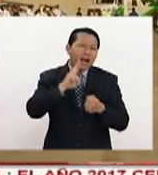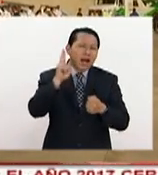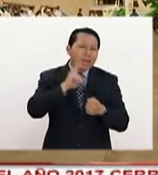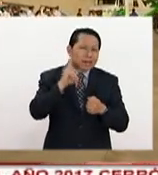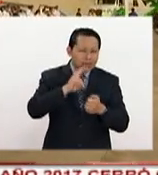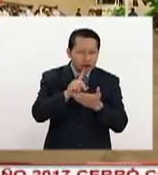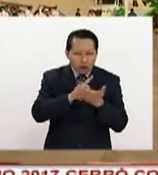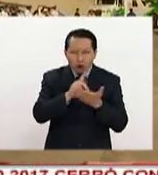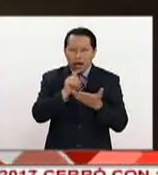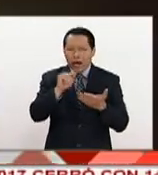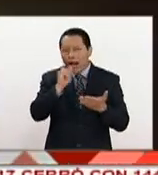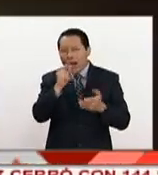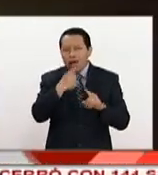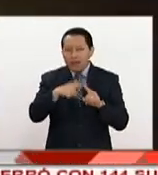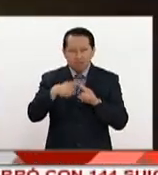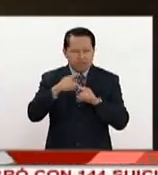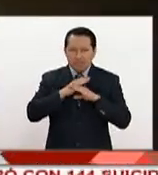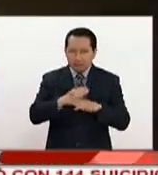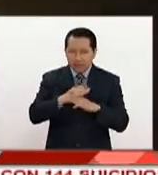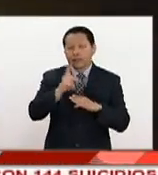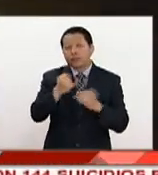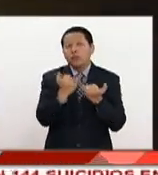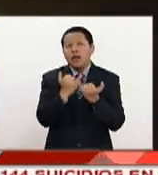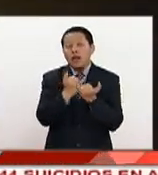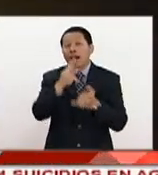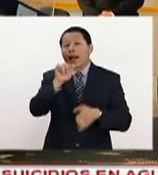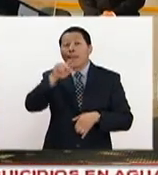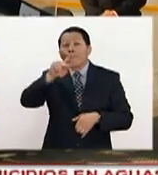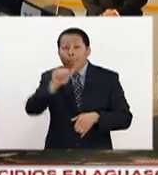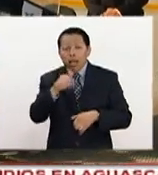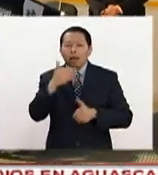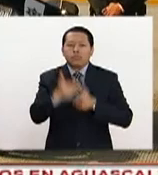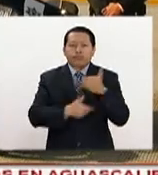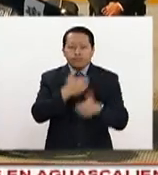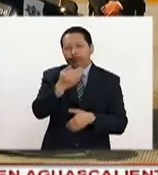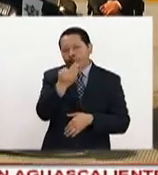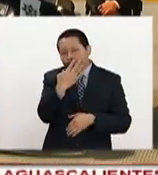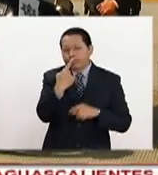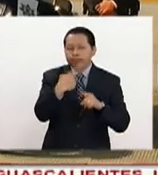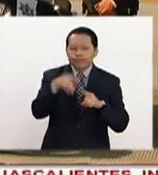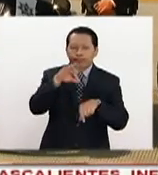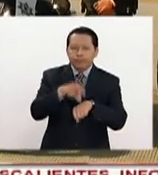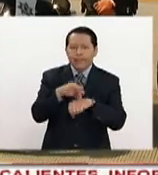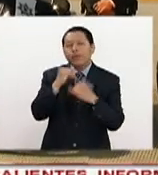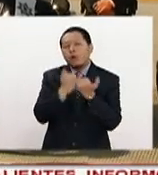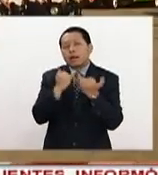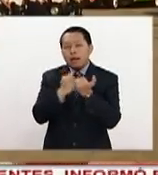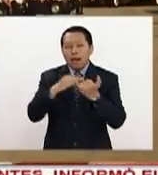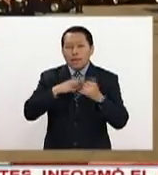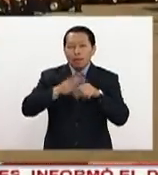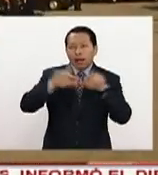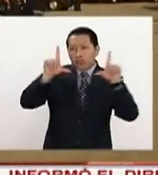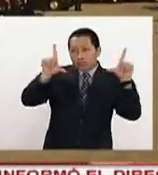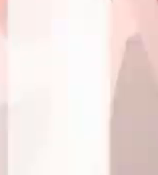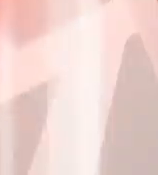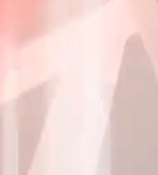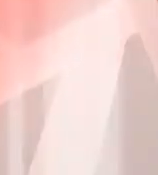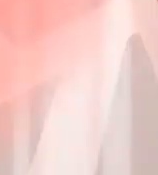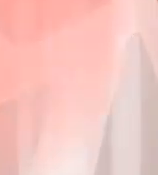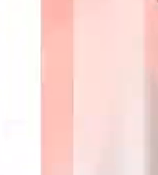se cuenta con el programa Rampa, que brinda servicios médicos a los usuarios, y también se reforzaron los señalamientos